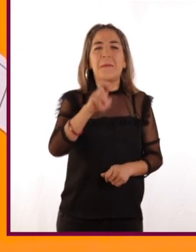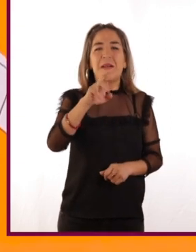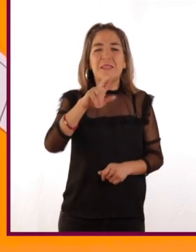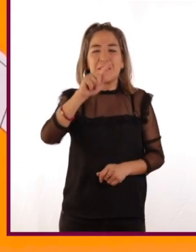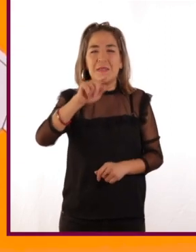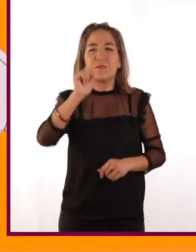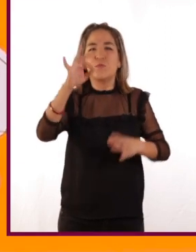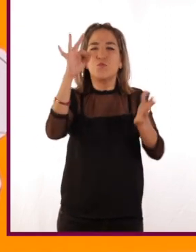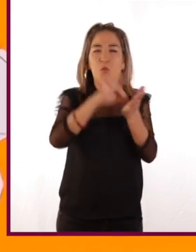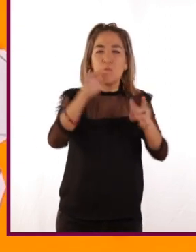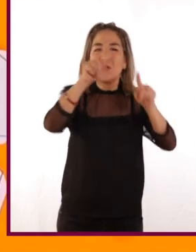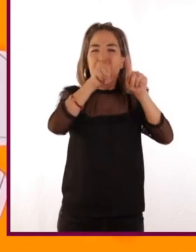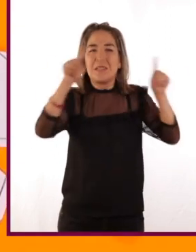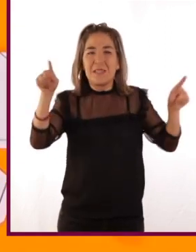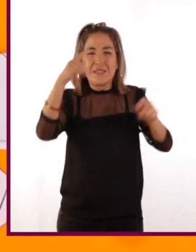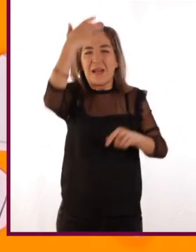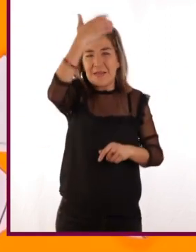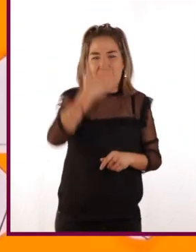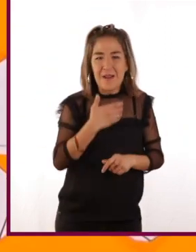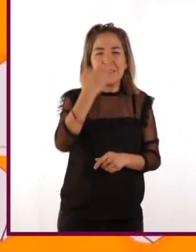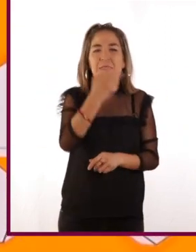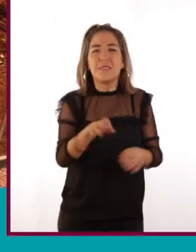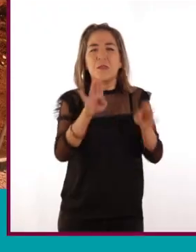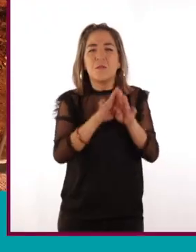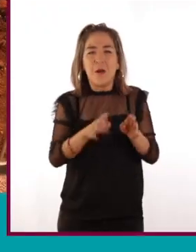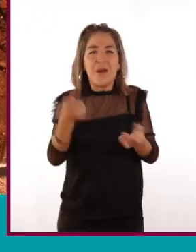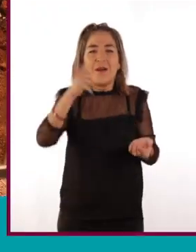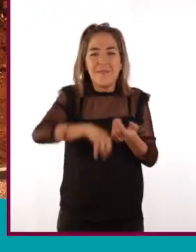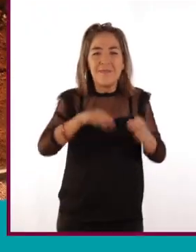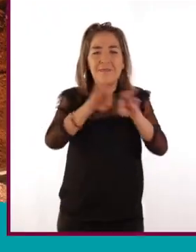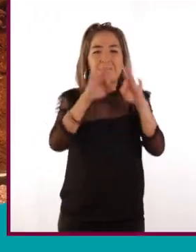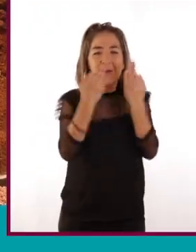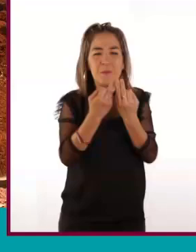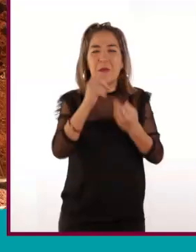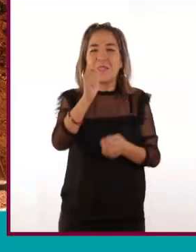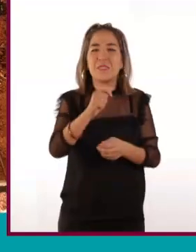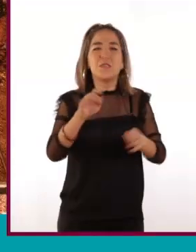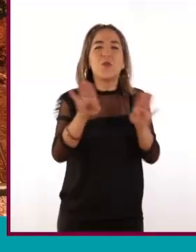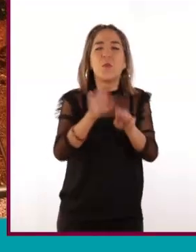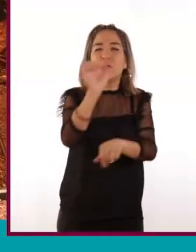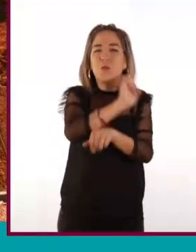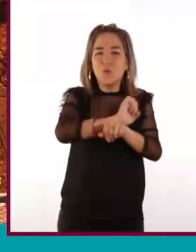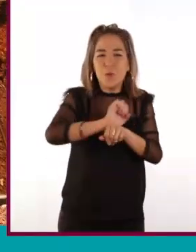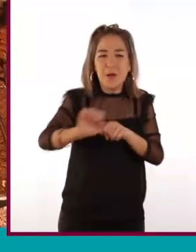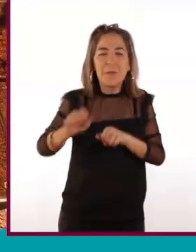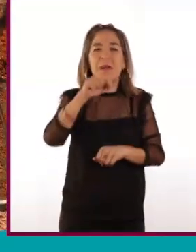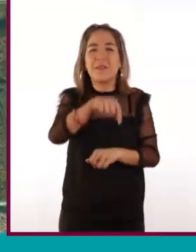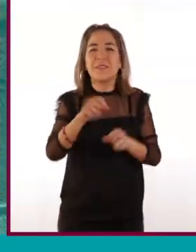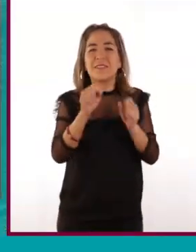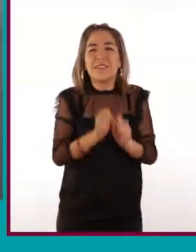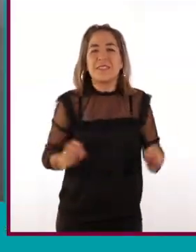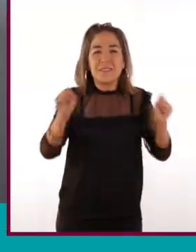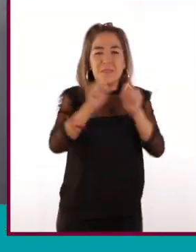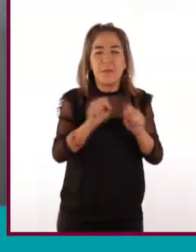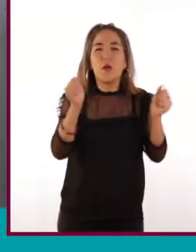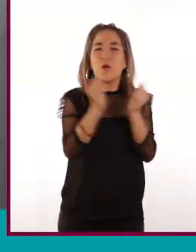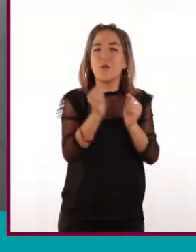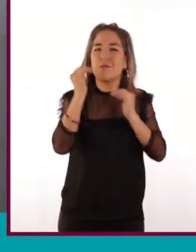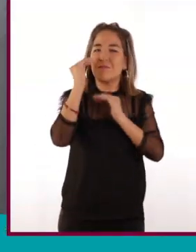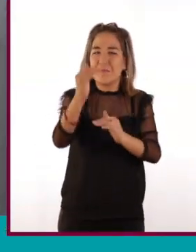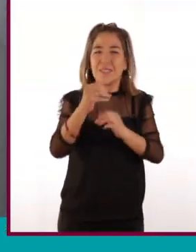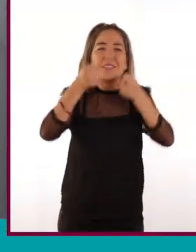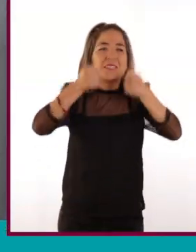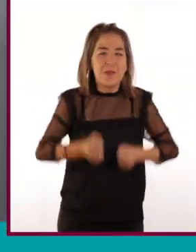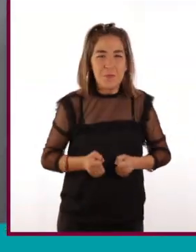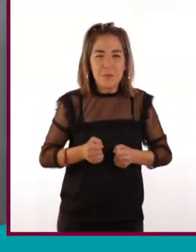vértices, las aristas y las caras de los sólidos platónicos, pues tenía la intención de hacer las estructuras ligeras, con un sistema de